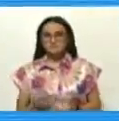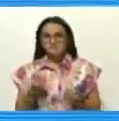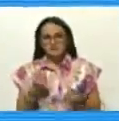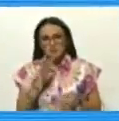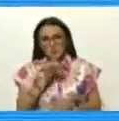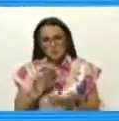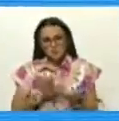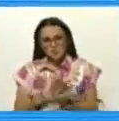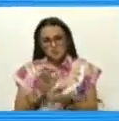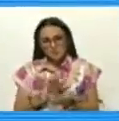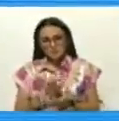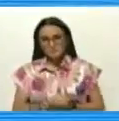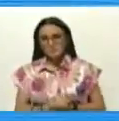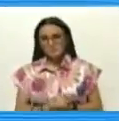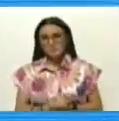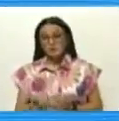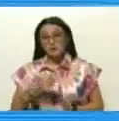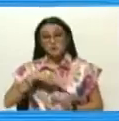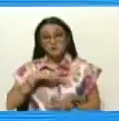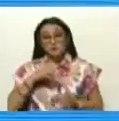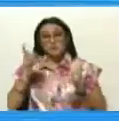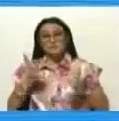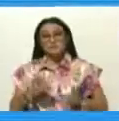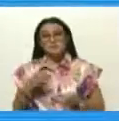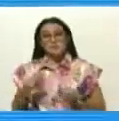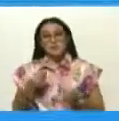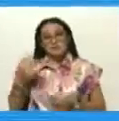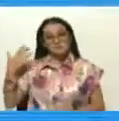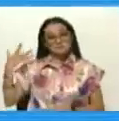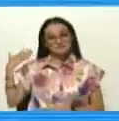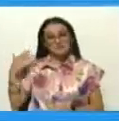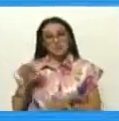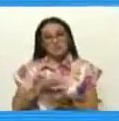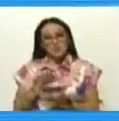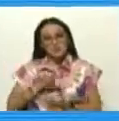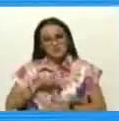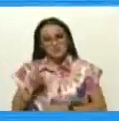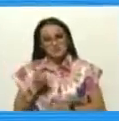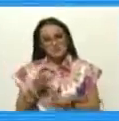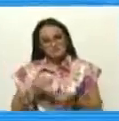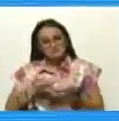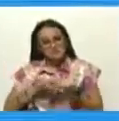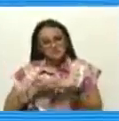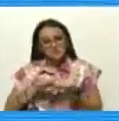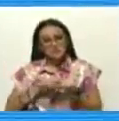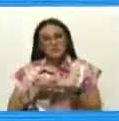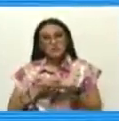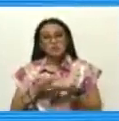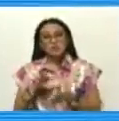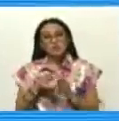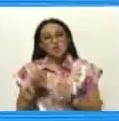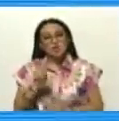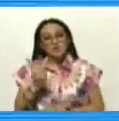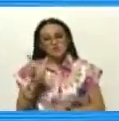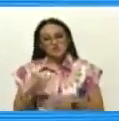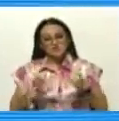país. Nosotros decidimos hace mucho tiempo que los problemas de los venezolanos los resolvemos los